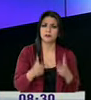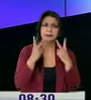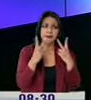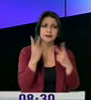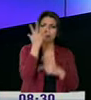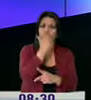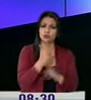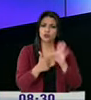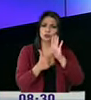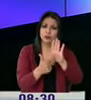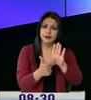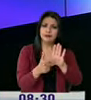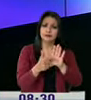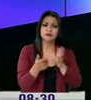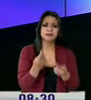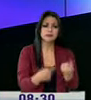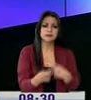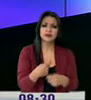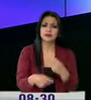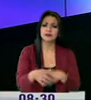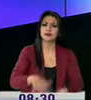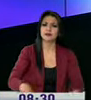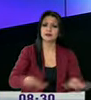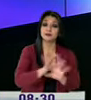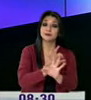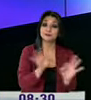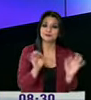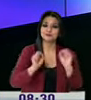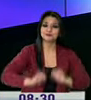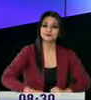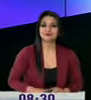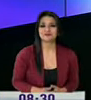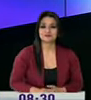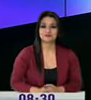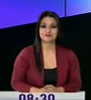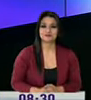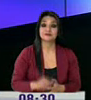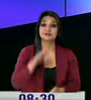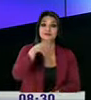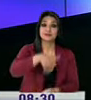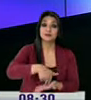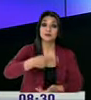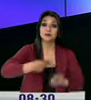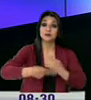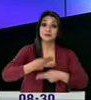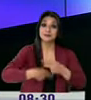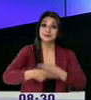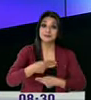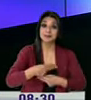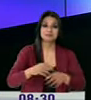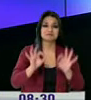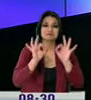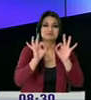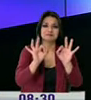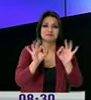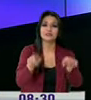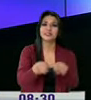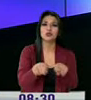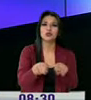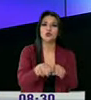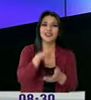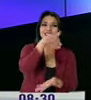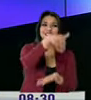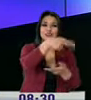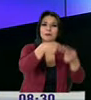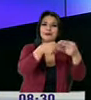estéticamente mostrar lo que uno va a vender en perfectas condiciones. Así que ese centro comercial, como dice mi vecina, quiere un mall, debe